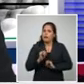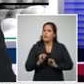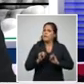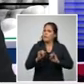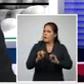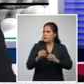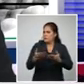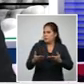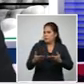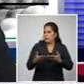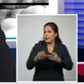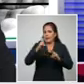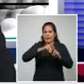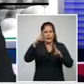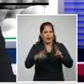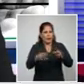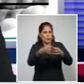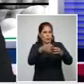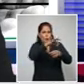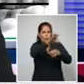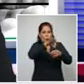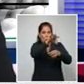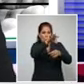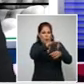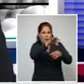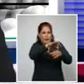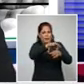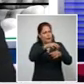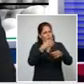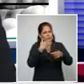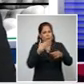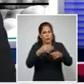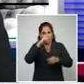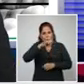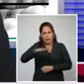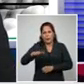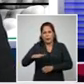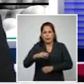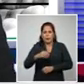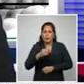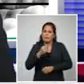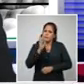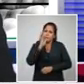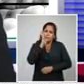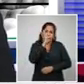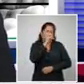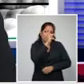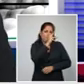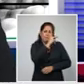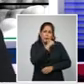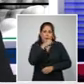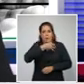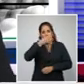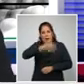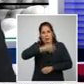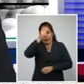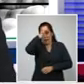ustedes un nuevo capítulo, por decirlo así, pero además es uno de los regalos más lindos que estamos teniendo los